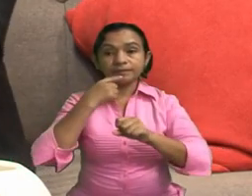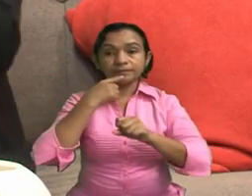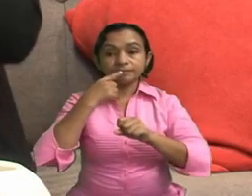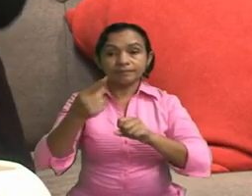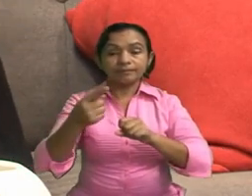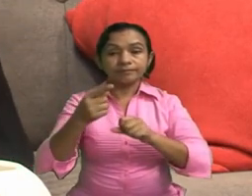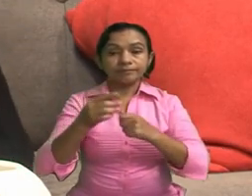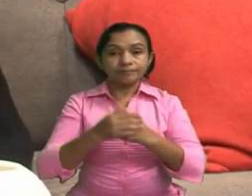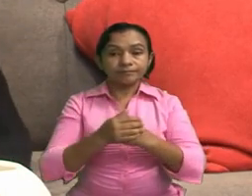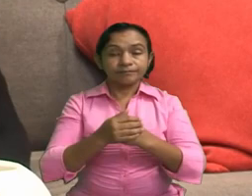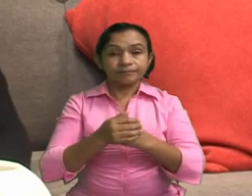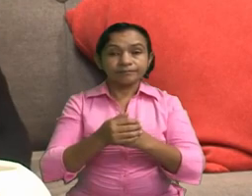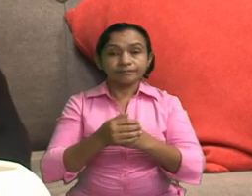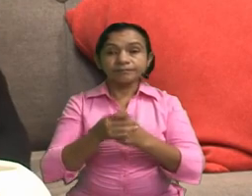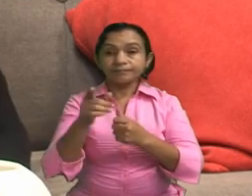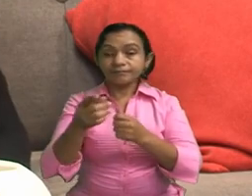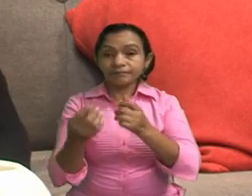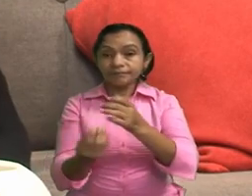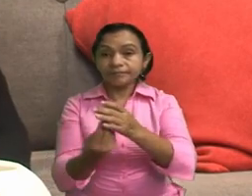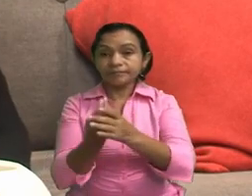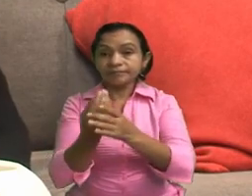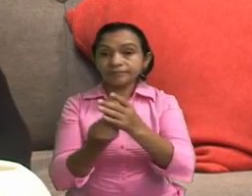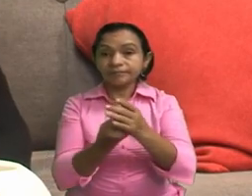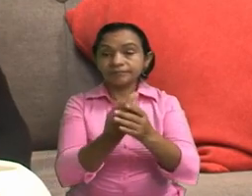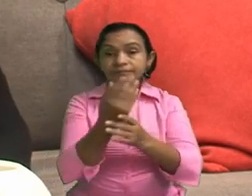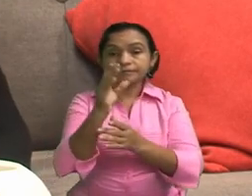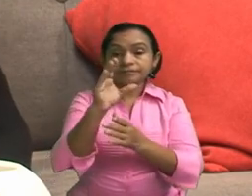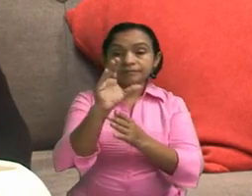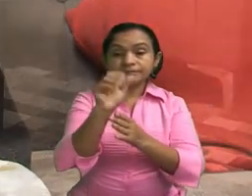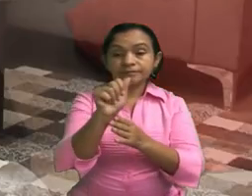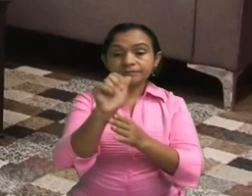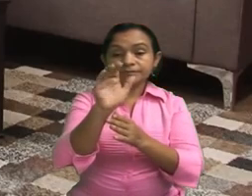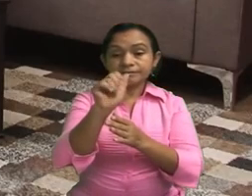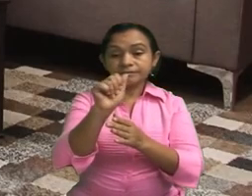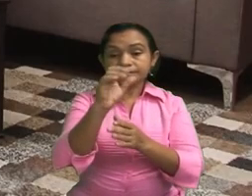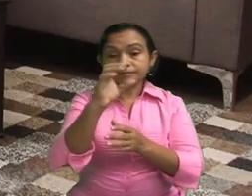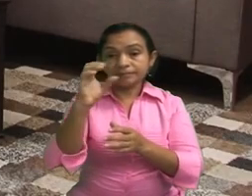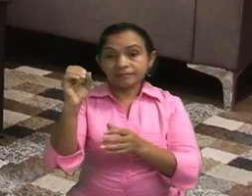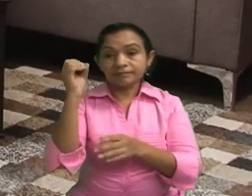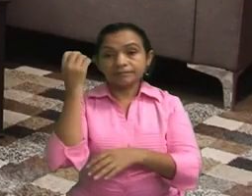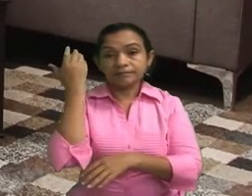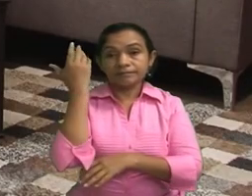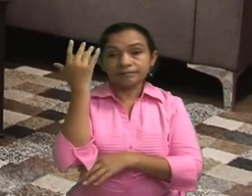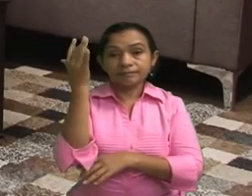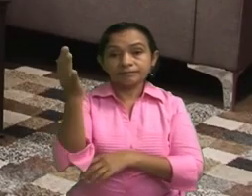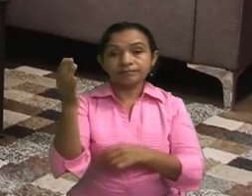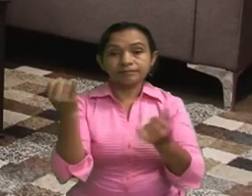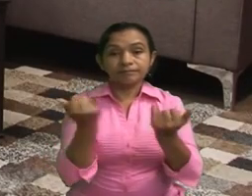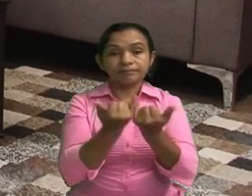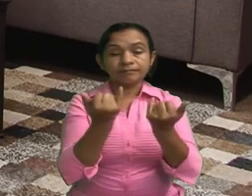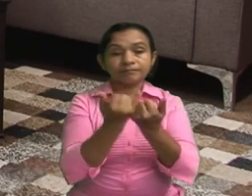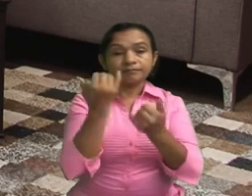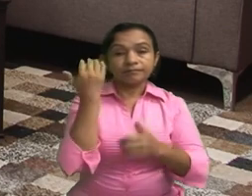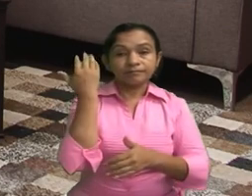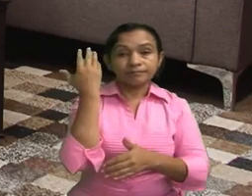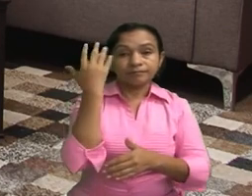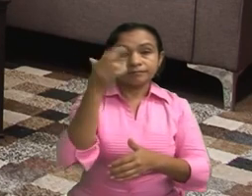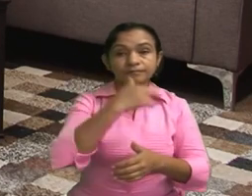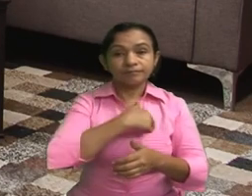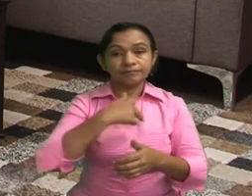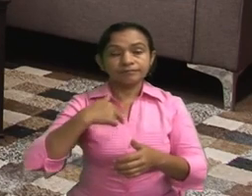el hecho de que sembré cacao, ¿verdad? Es un árbol y el árbol igual